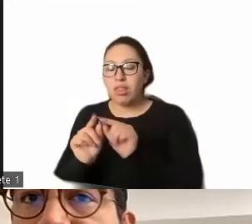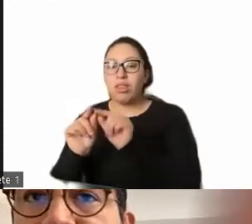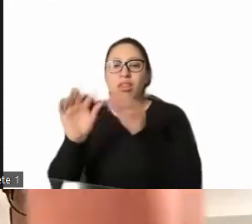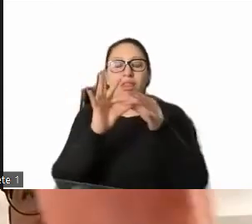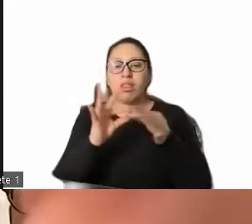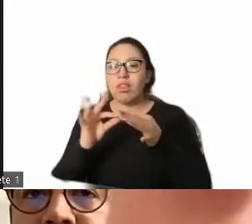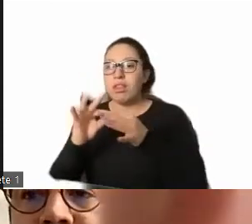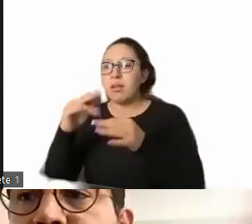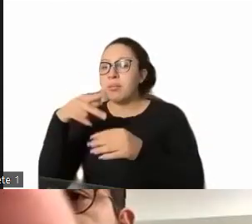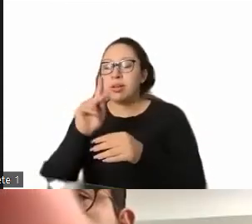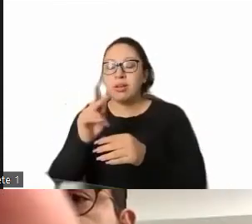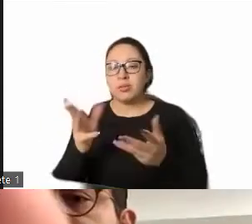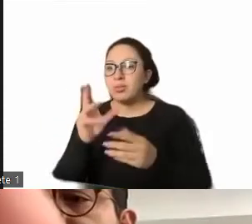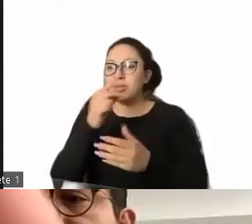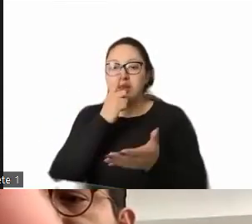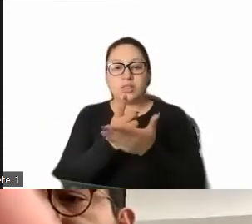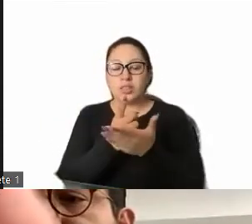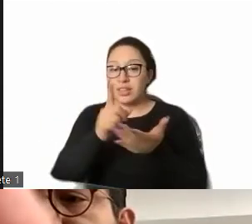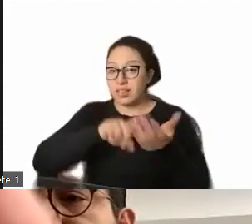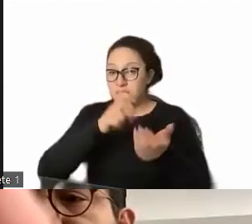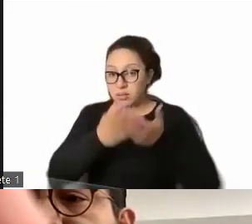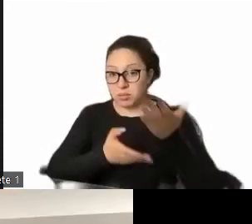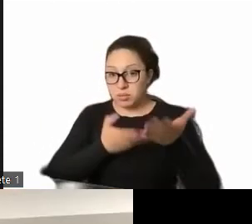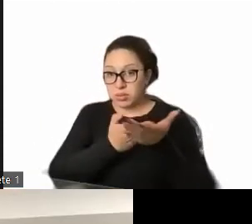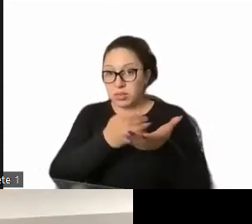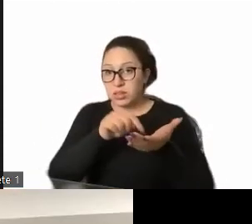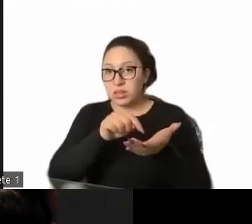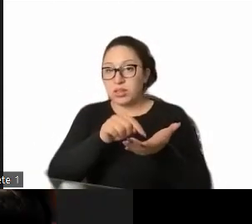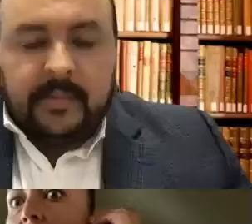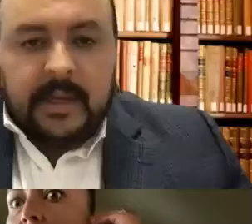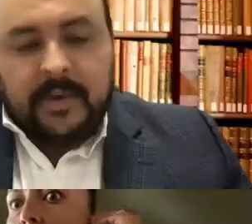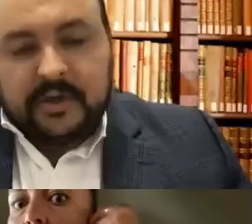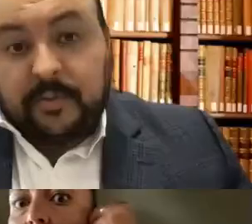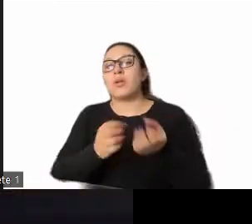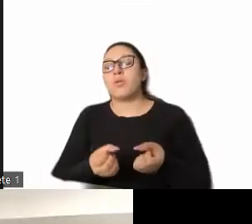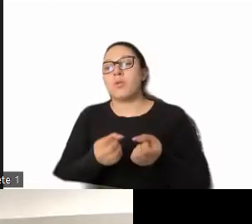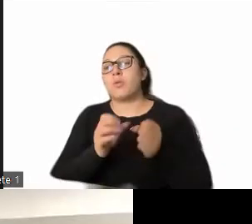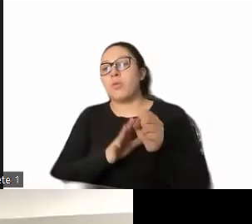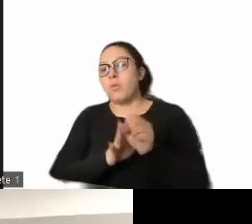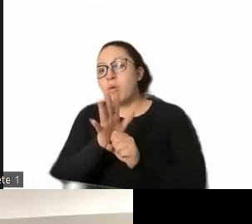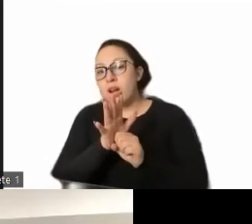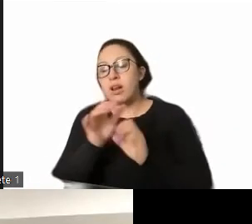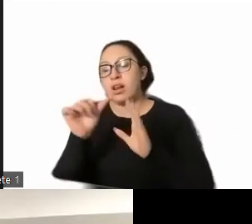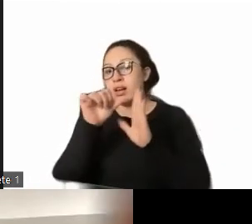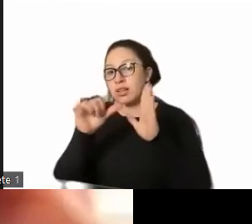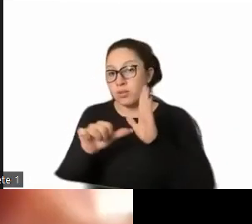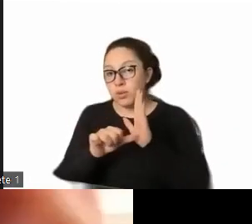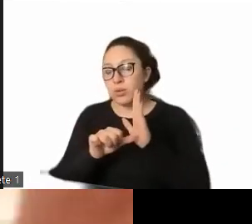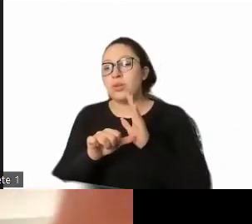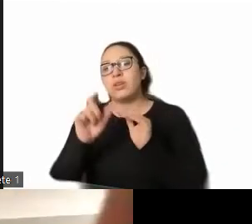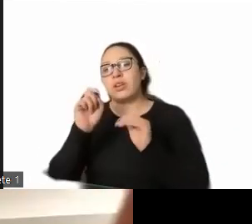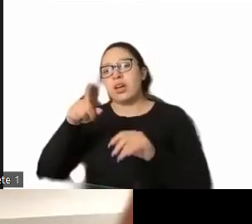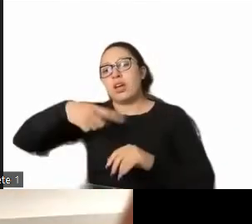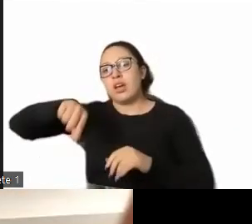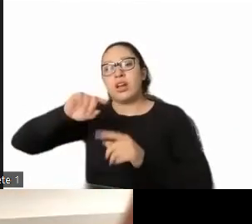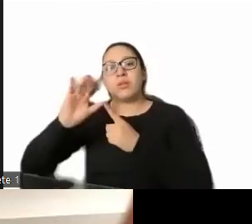pero no dice el texto de, digamos, el dictamen, por eso, porque es un dictamen de opinión, no señala qué